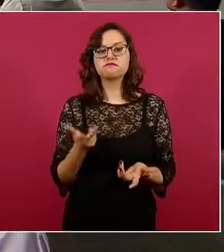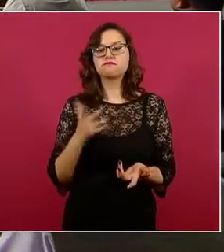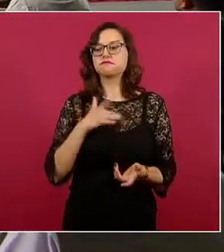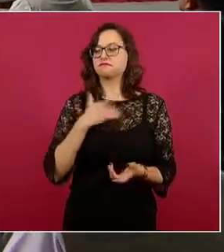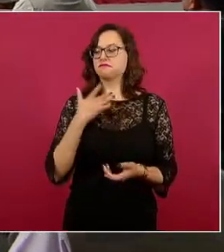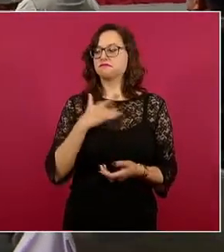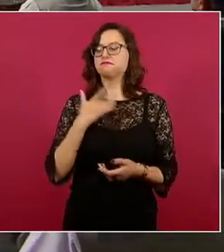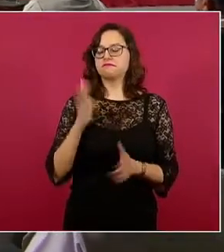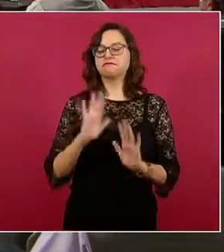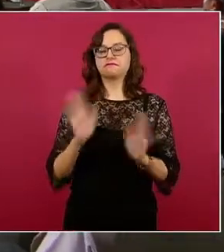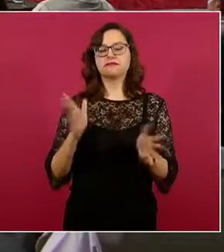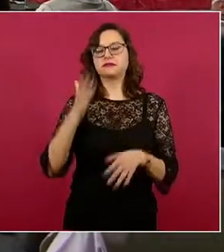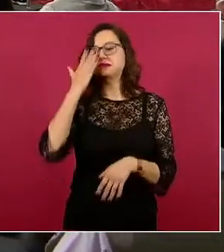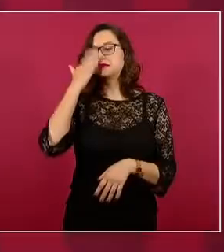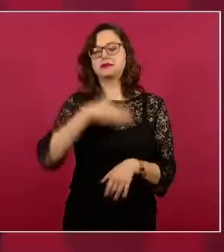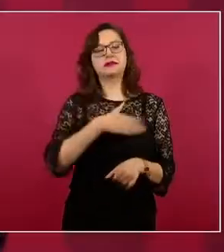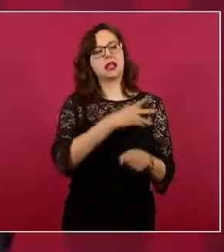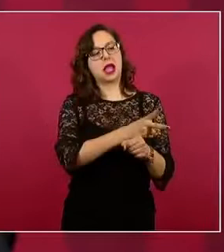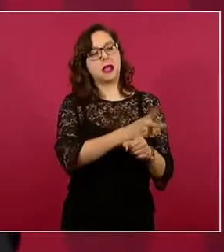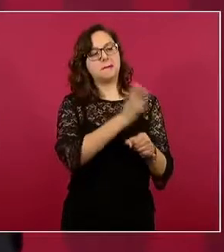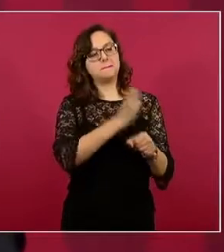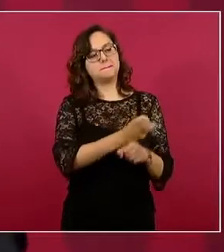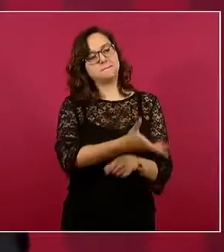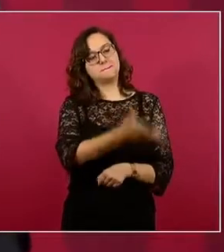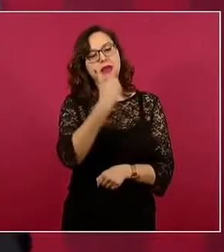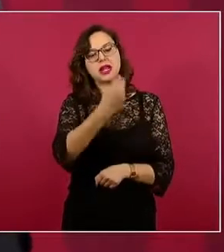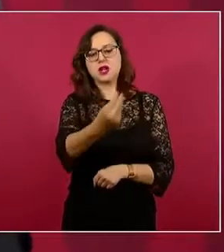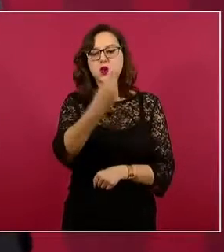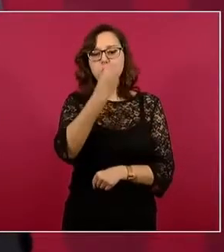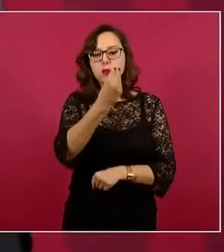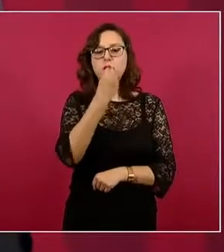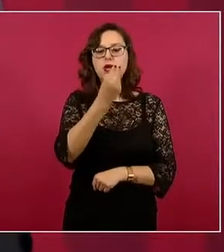en su casa para una comida